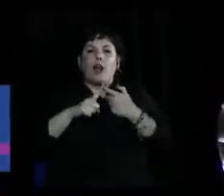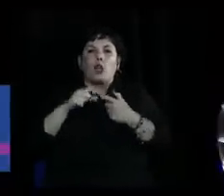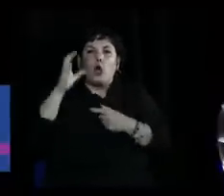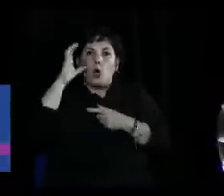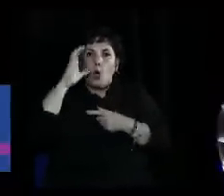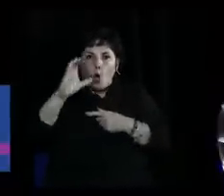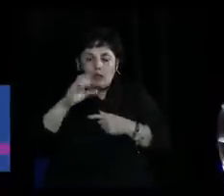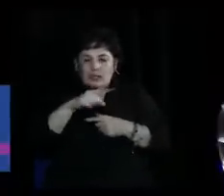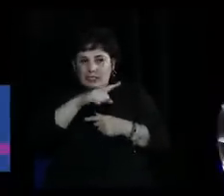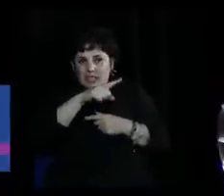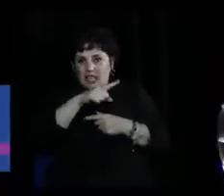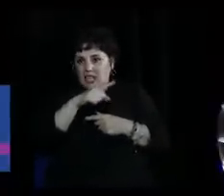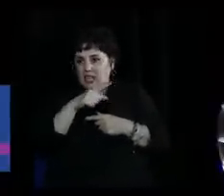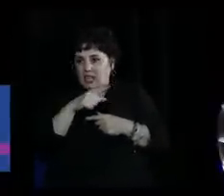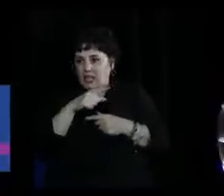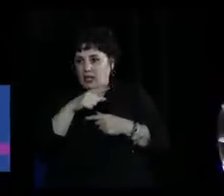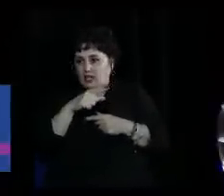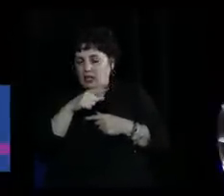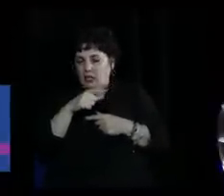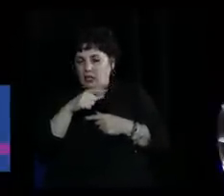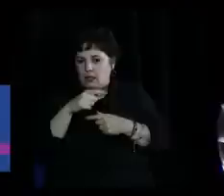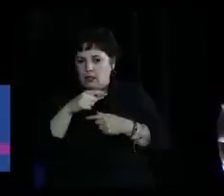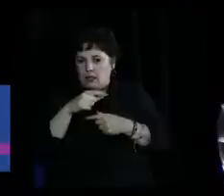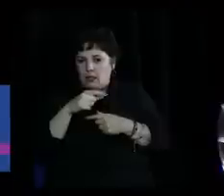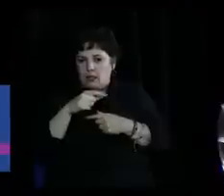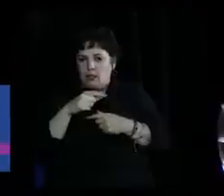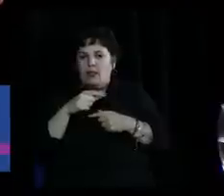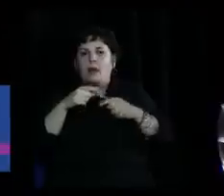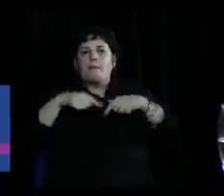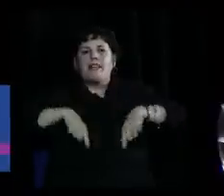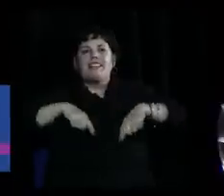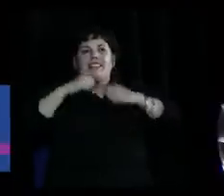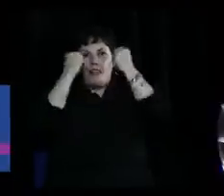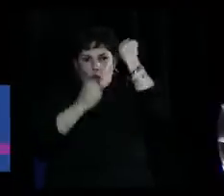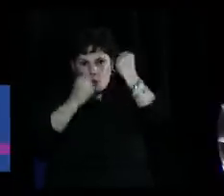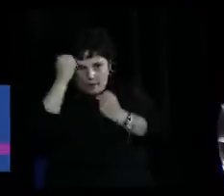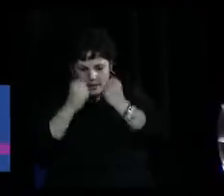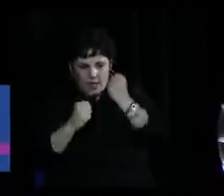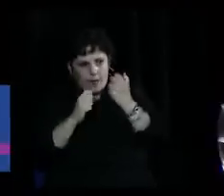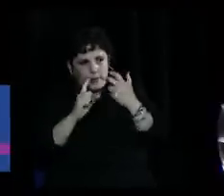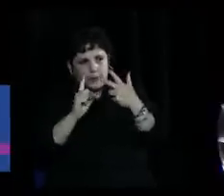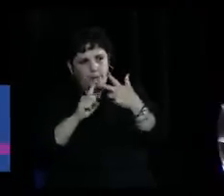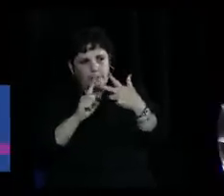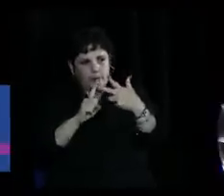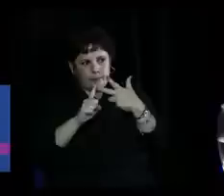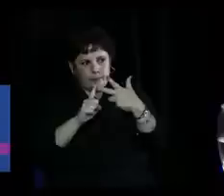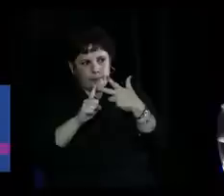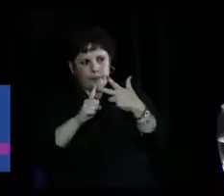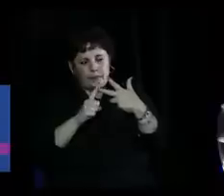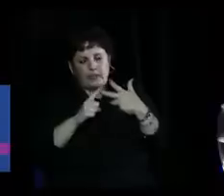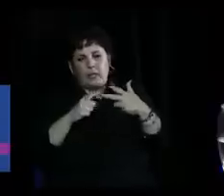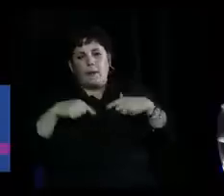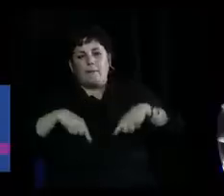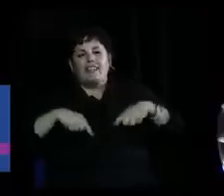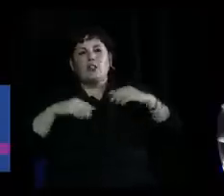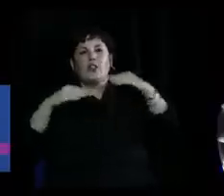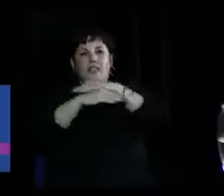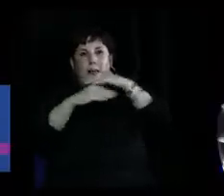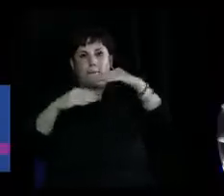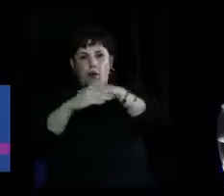COSE y Azucena Arbeleche y Heber, el ministro de